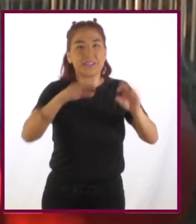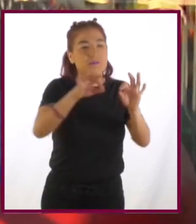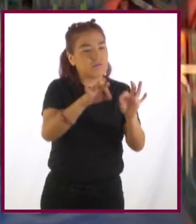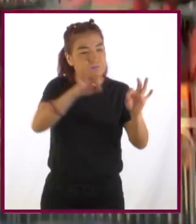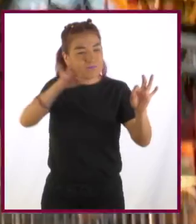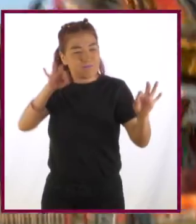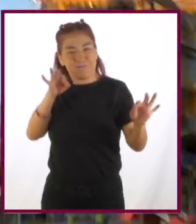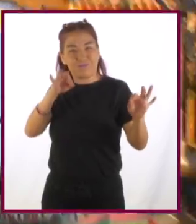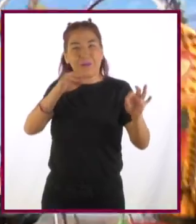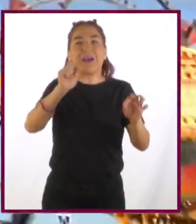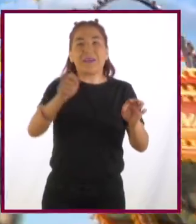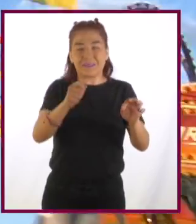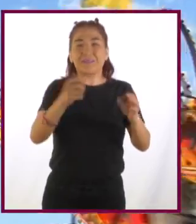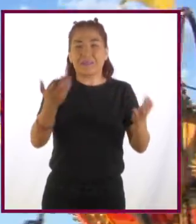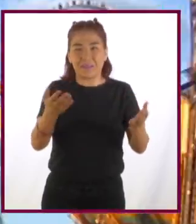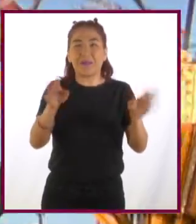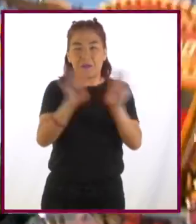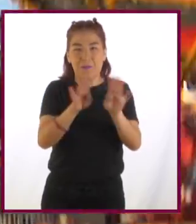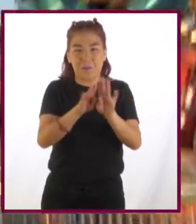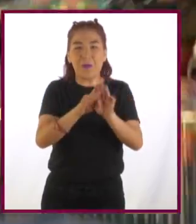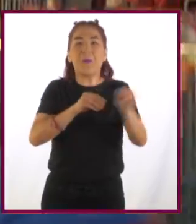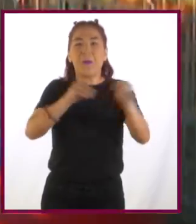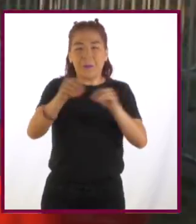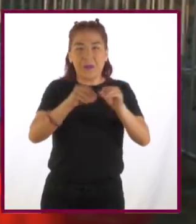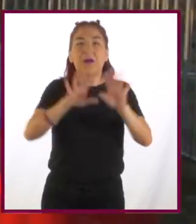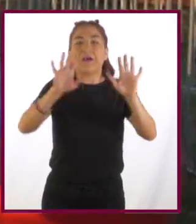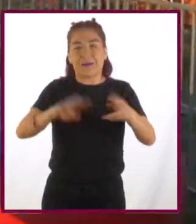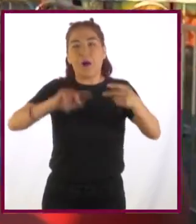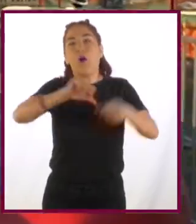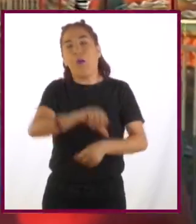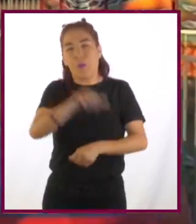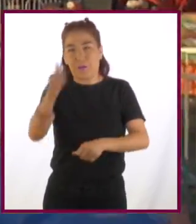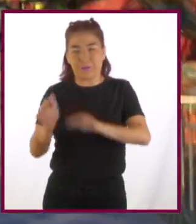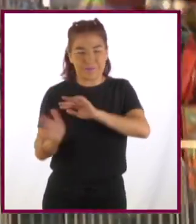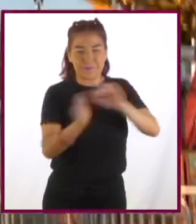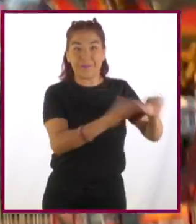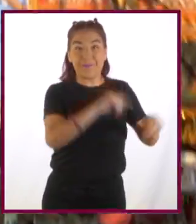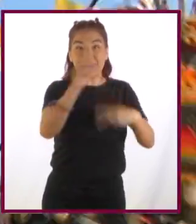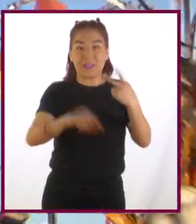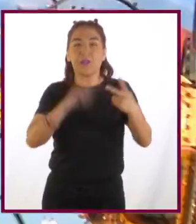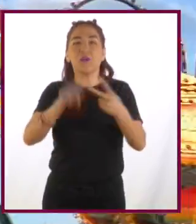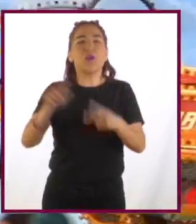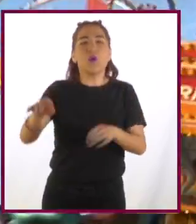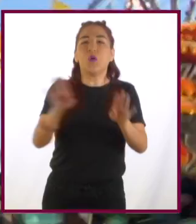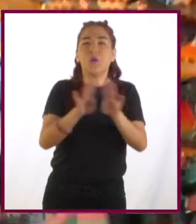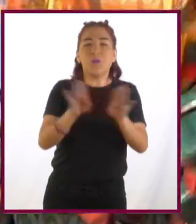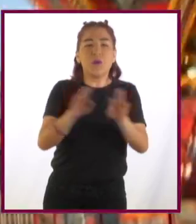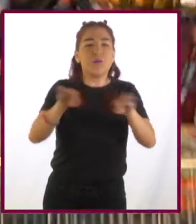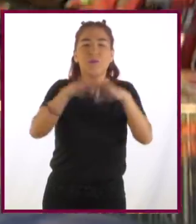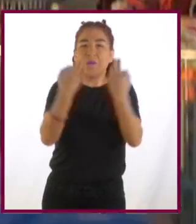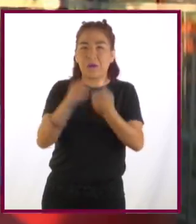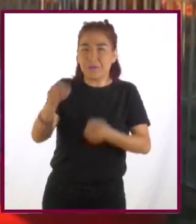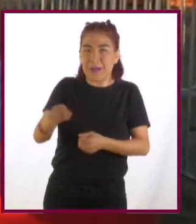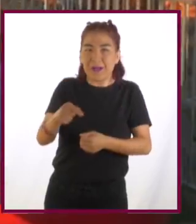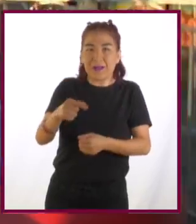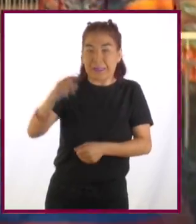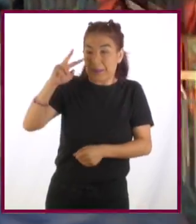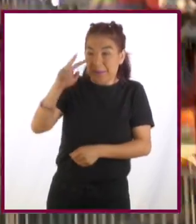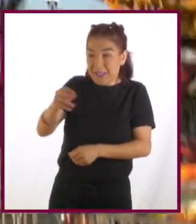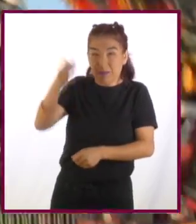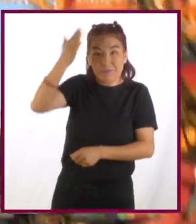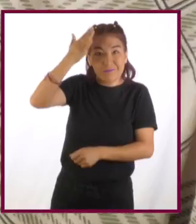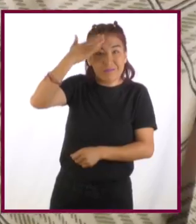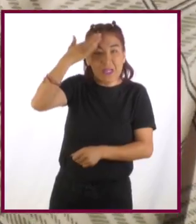sentido contrario. De ahí el signo. Ajá. Ahora bien, si lo vemos dentro de un sistema de